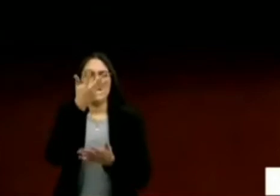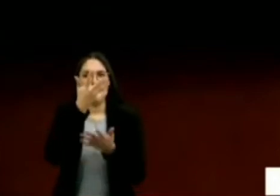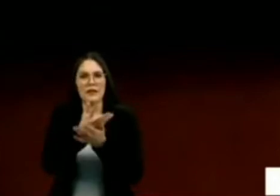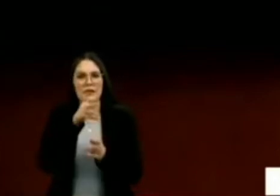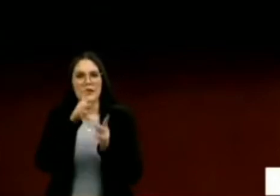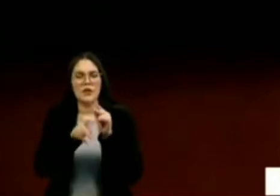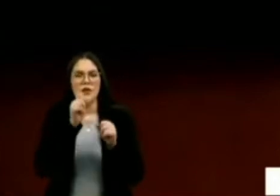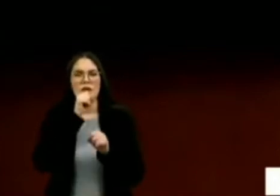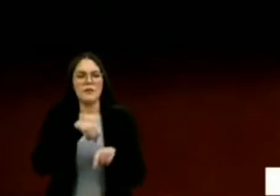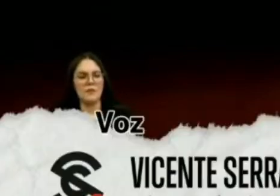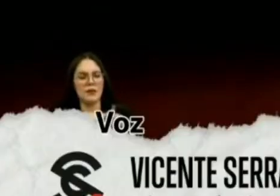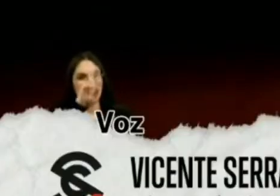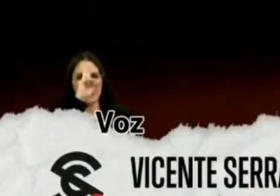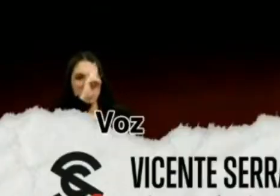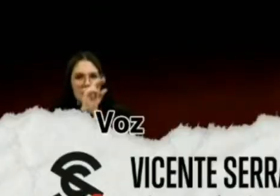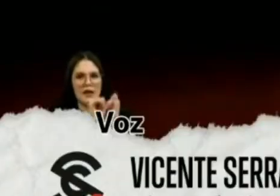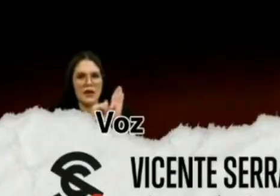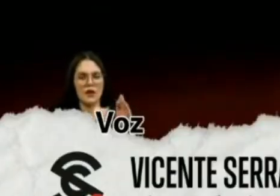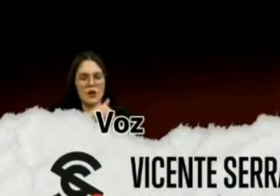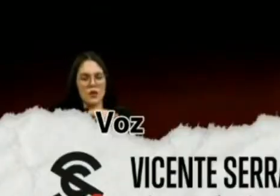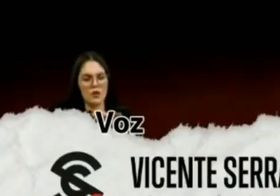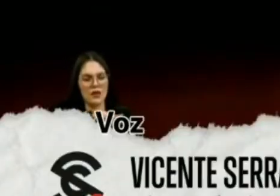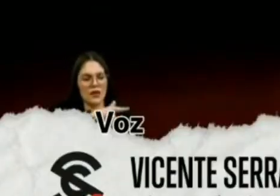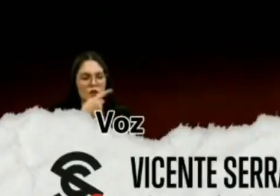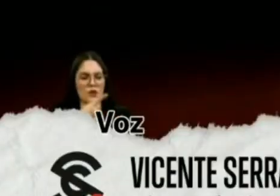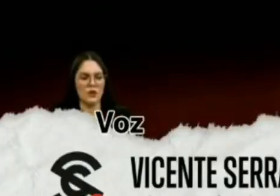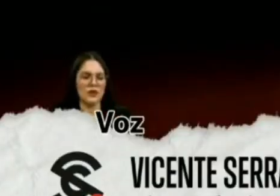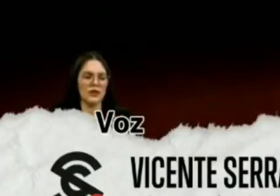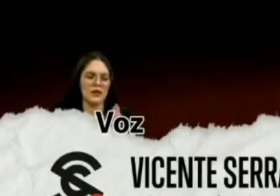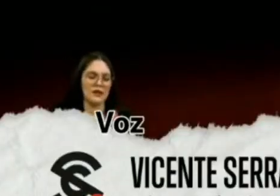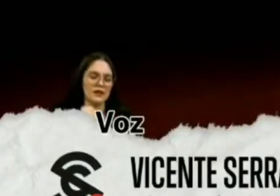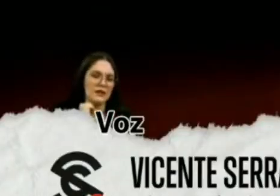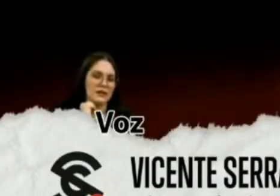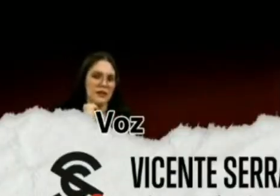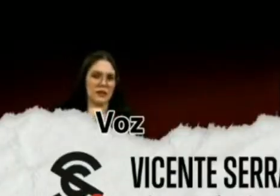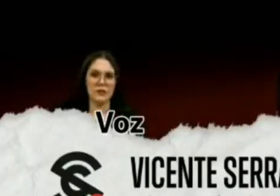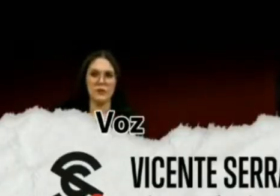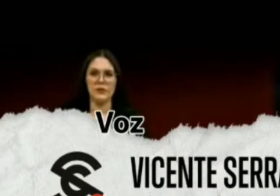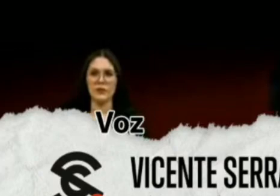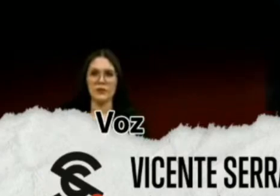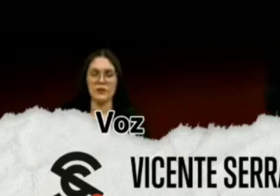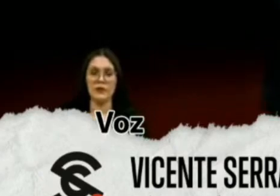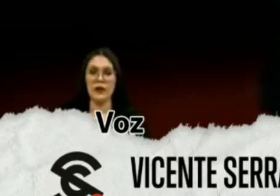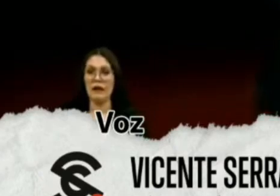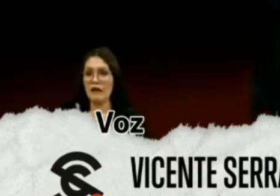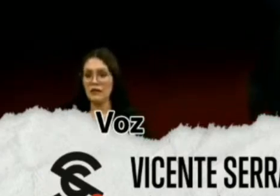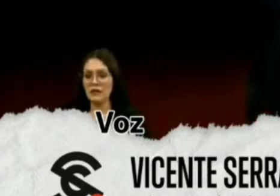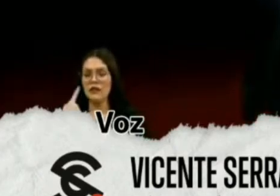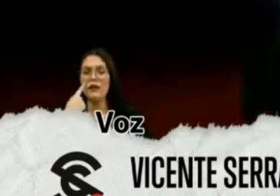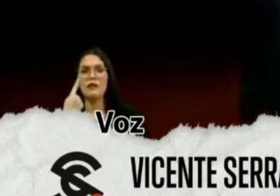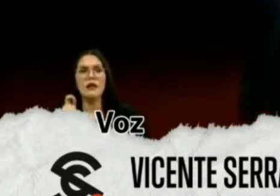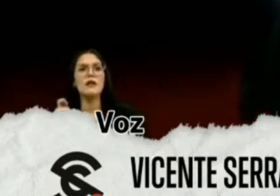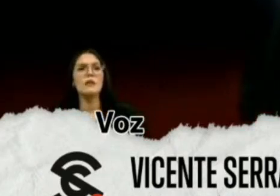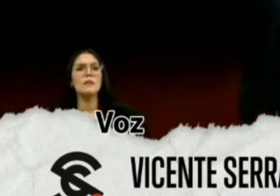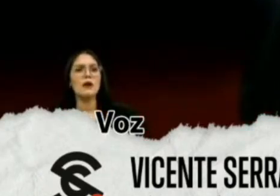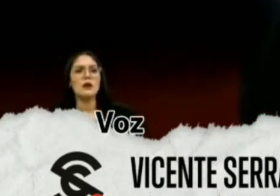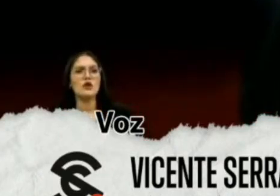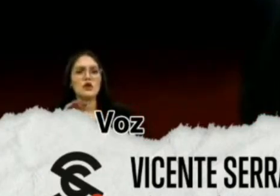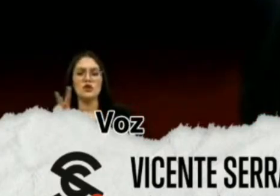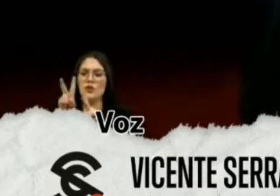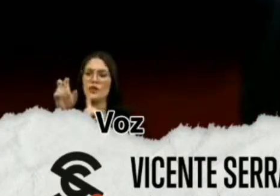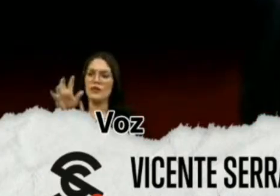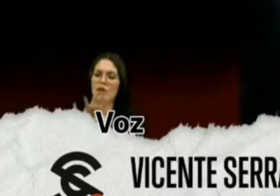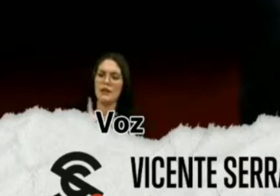tirarnos cañonazos y hacernos cambiar de opinión a billetazos, como en las reformas en tiempos de Peña